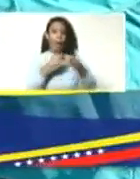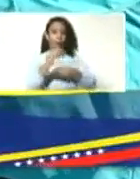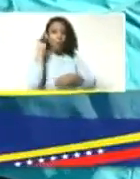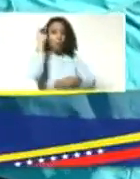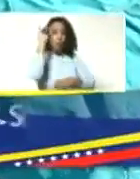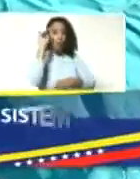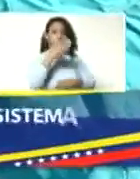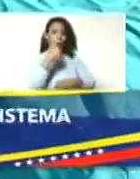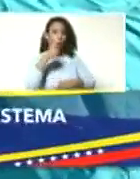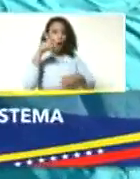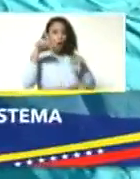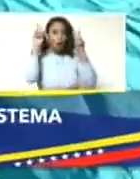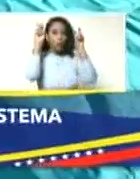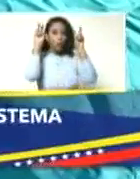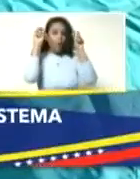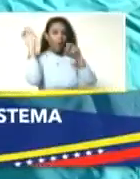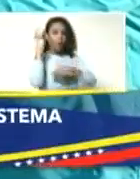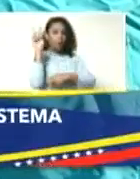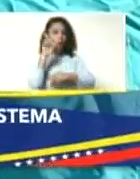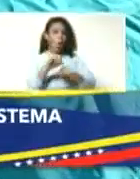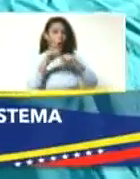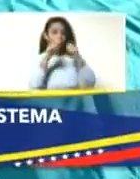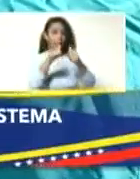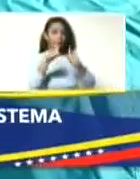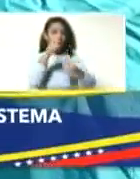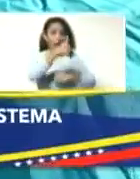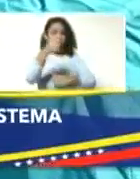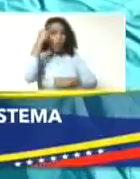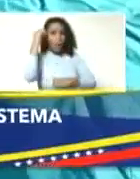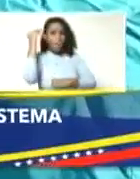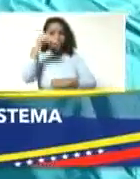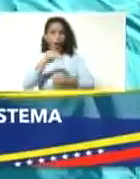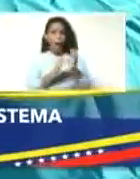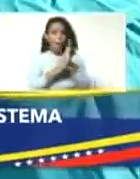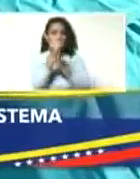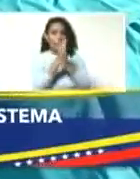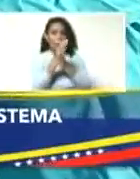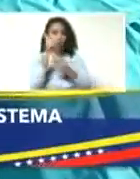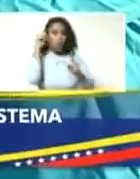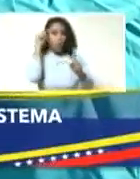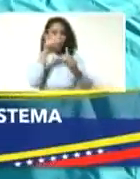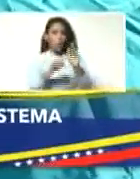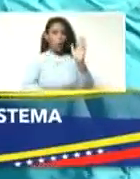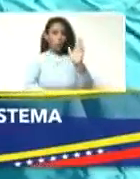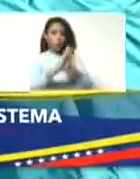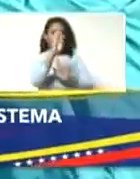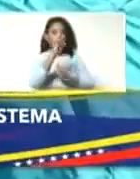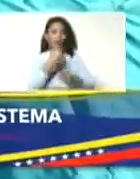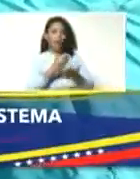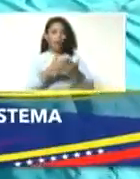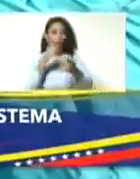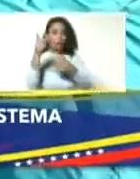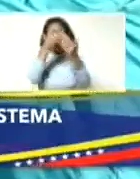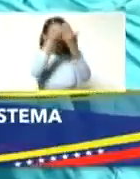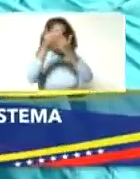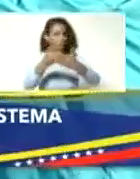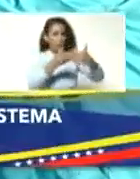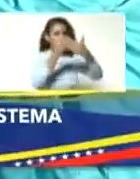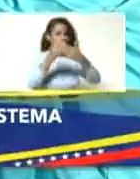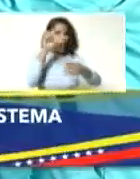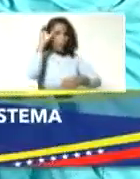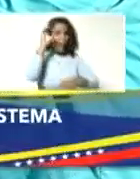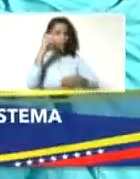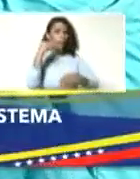mejor a esta nueva Venezuela que comienza cada día más con nuevos emprendimientos, nuevas metas, que gracias a esos estudiantes el país